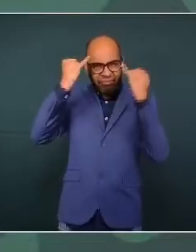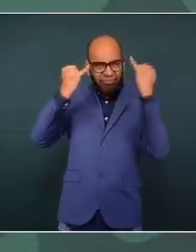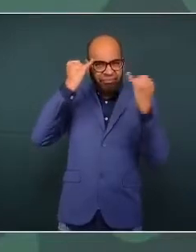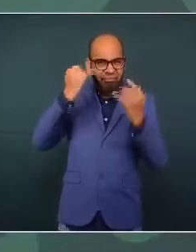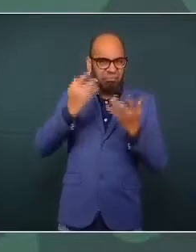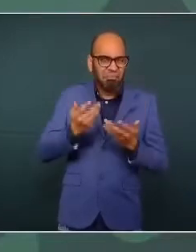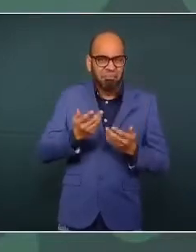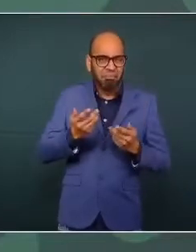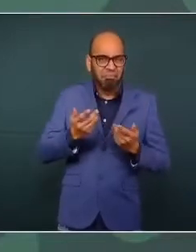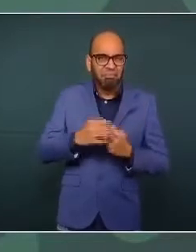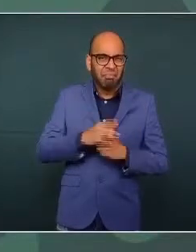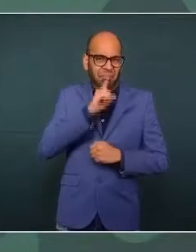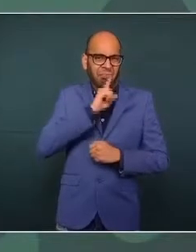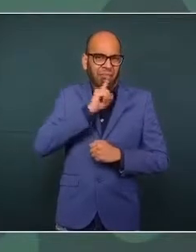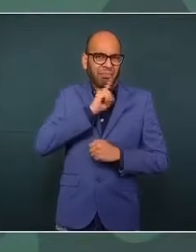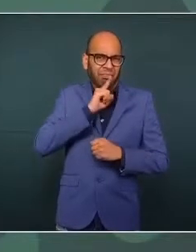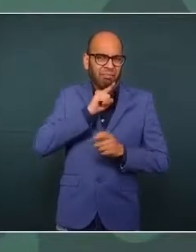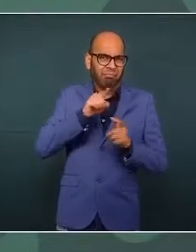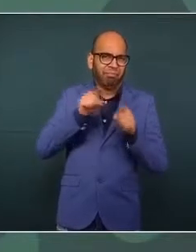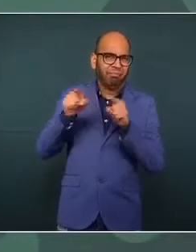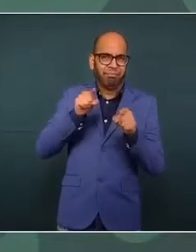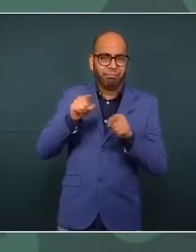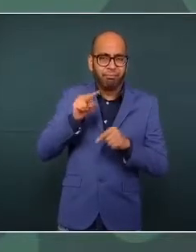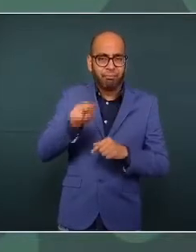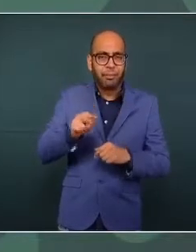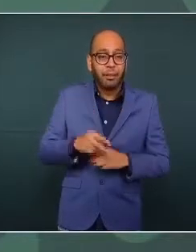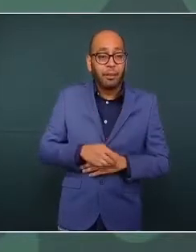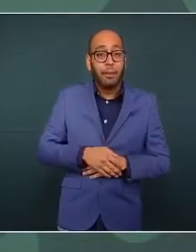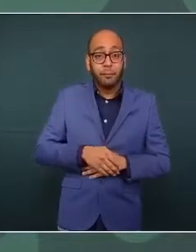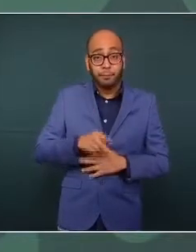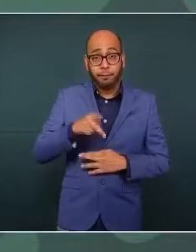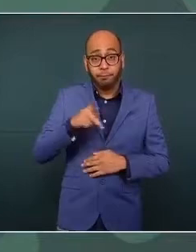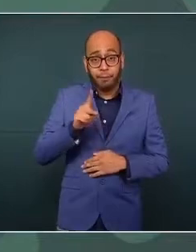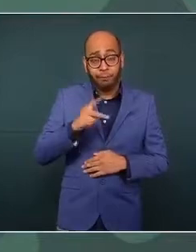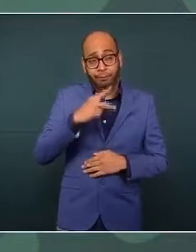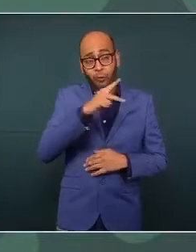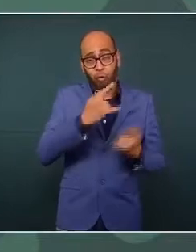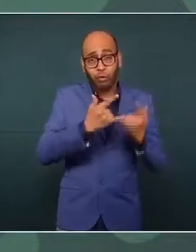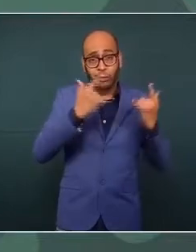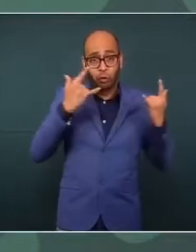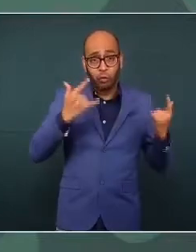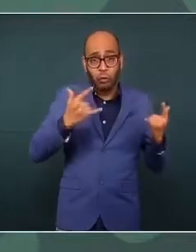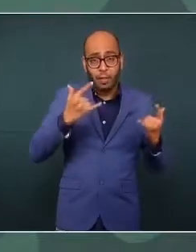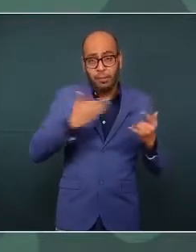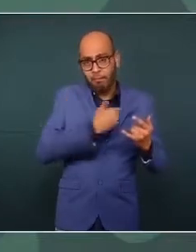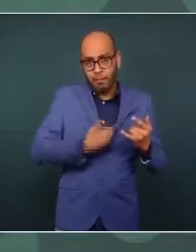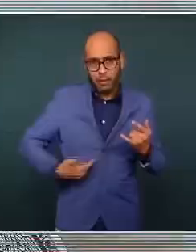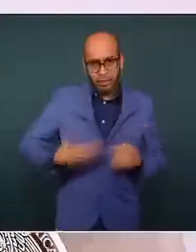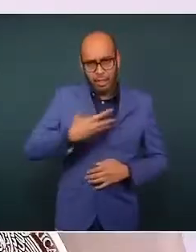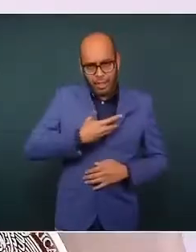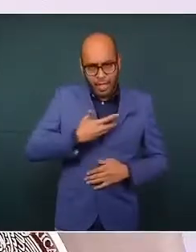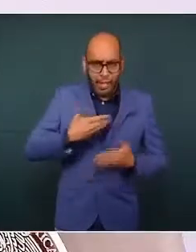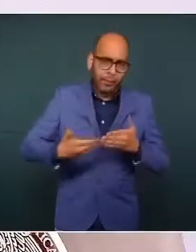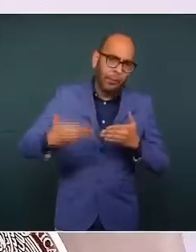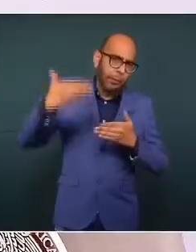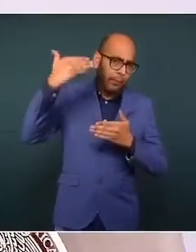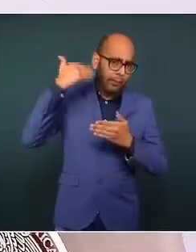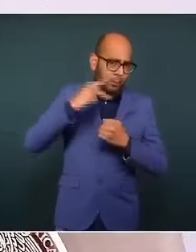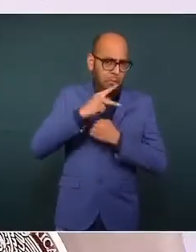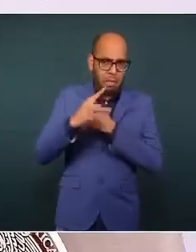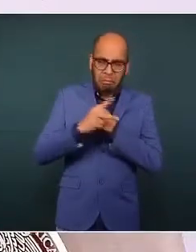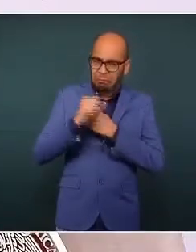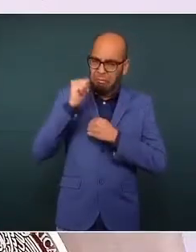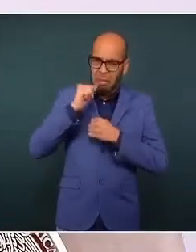grande, no se compara la que tiene el señor presidente con el país, con lo que nos toca a